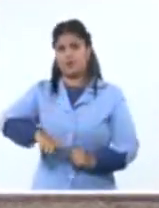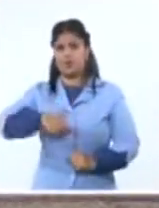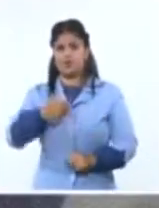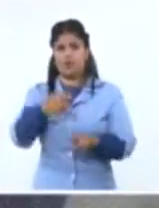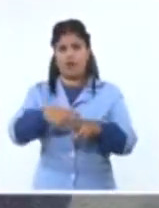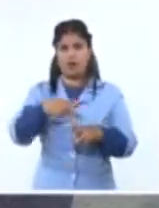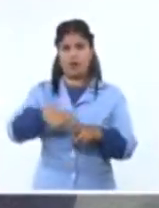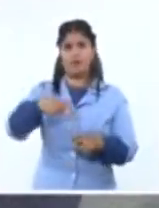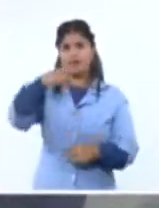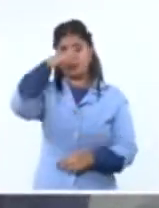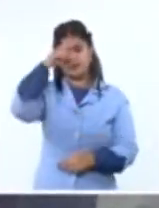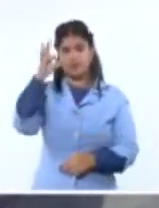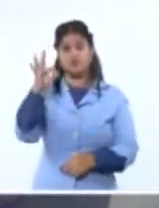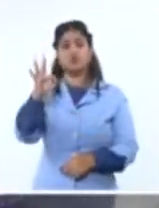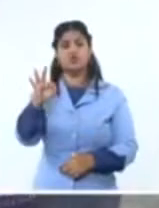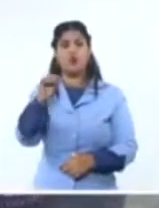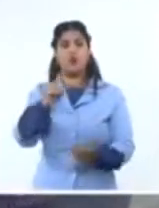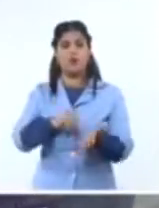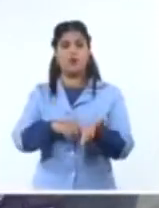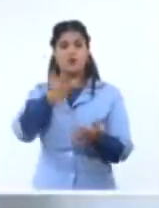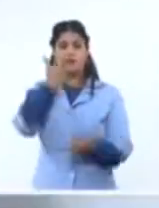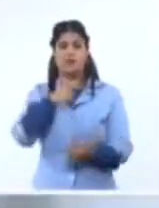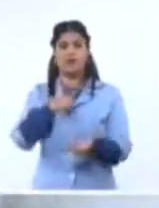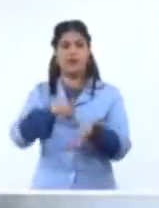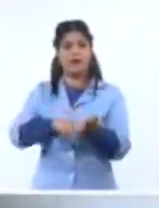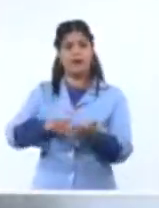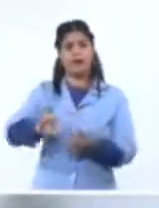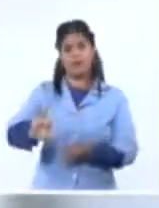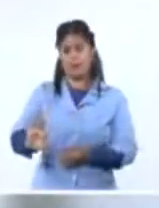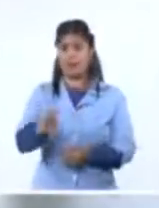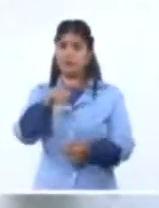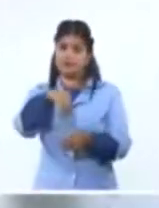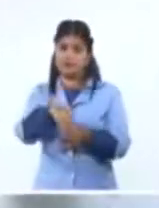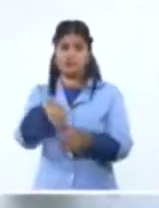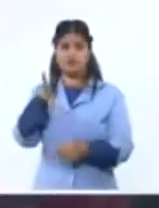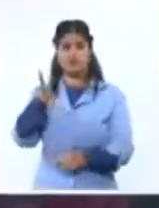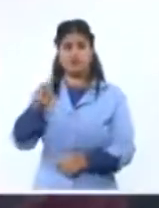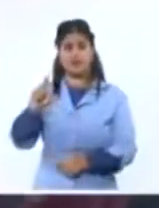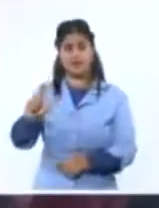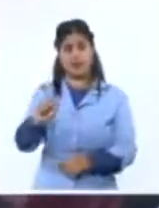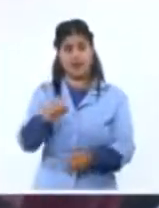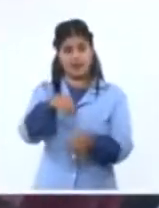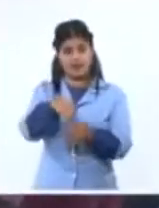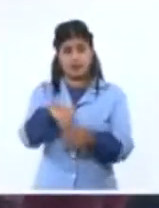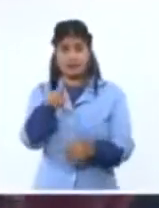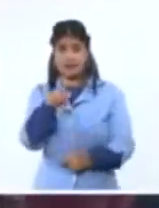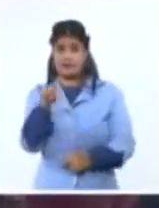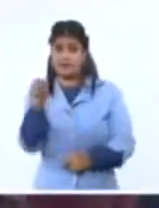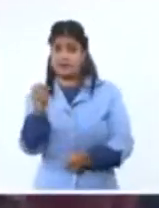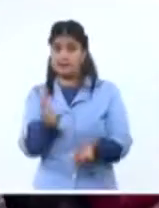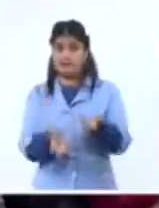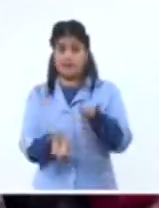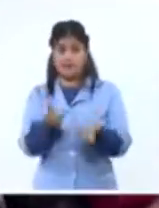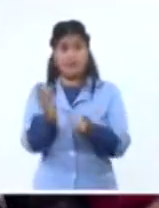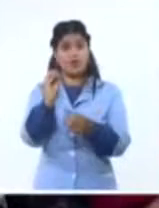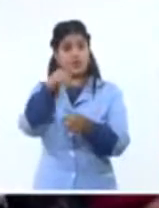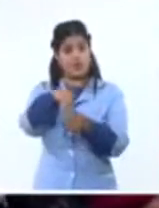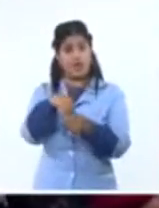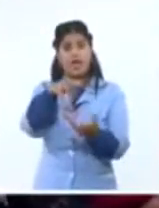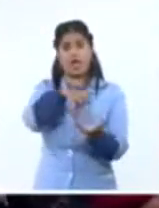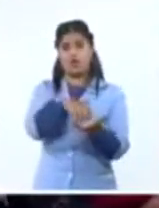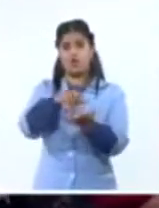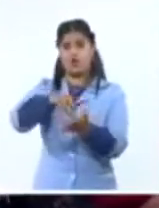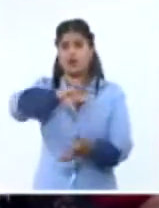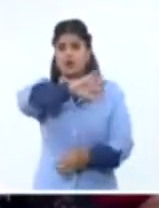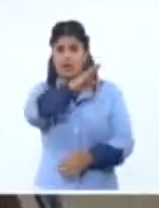unos 70 miembros de la Asociación Hermanos Saiz de Villa Clara y Cienfuegos, que por estos días recorren el Lomerío en la